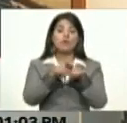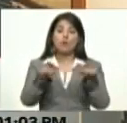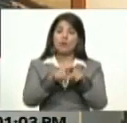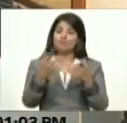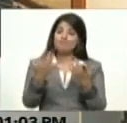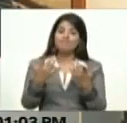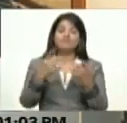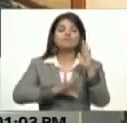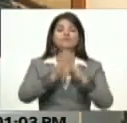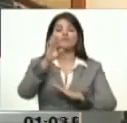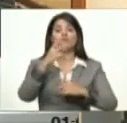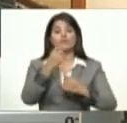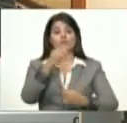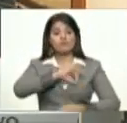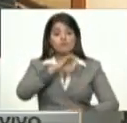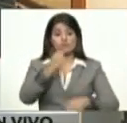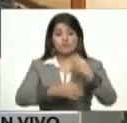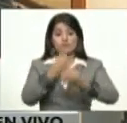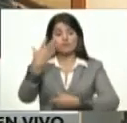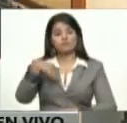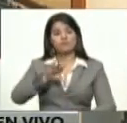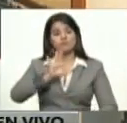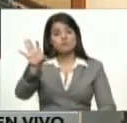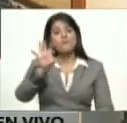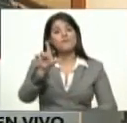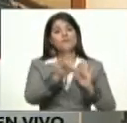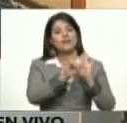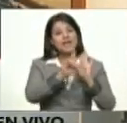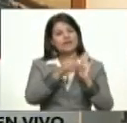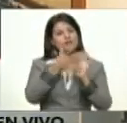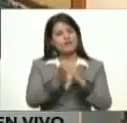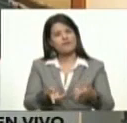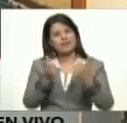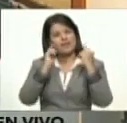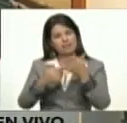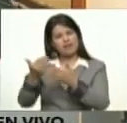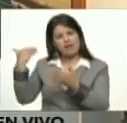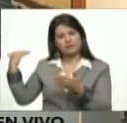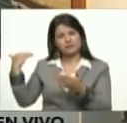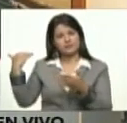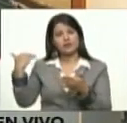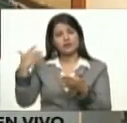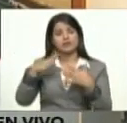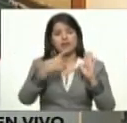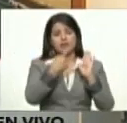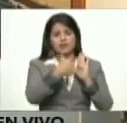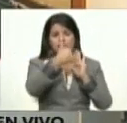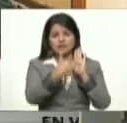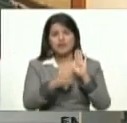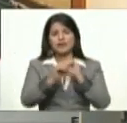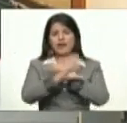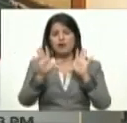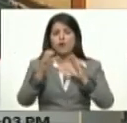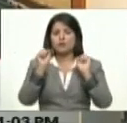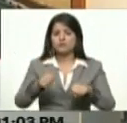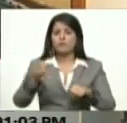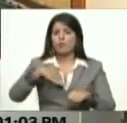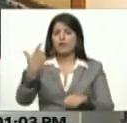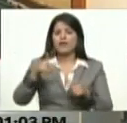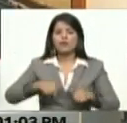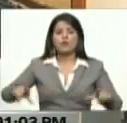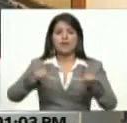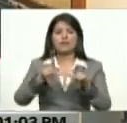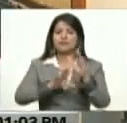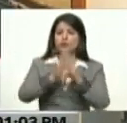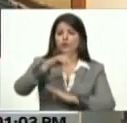el desarrollo socioproductivo de la patria, que es una ley de la habilitante anterior, establece la posibilidad de crear regiones de desarrollo